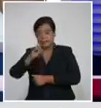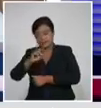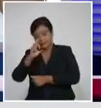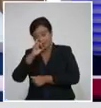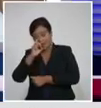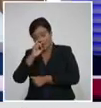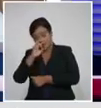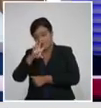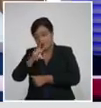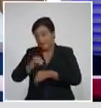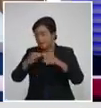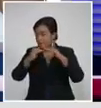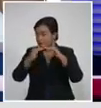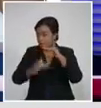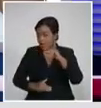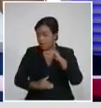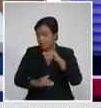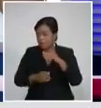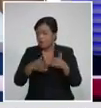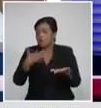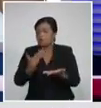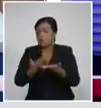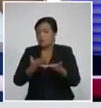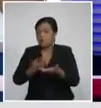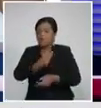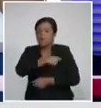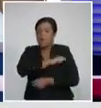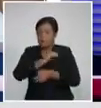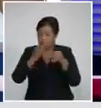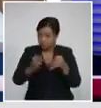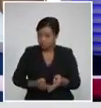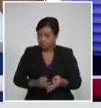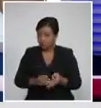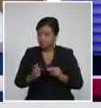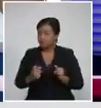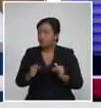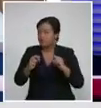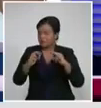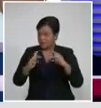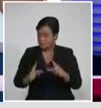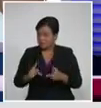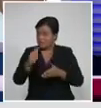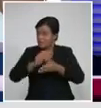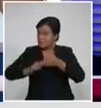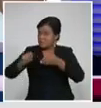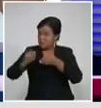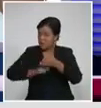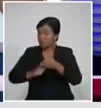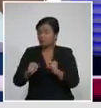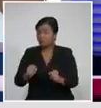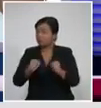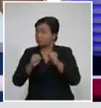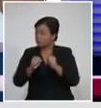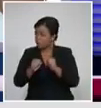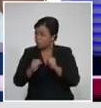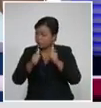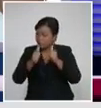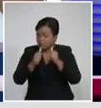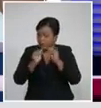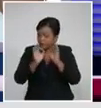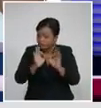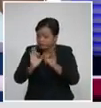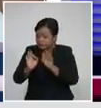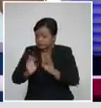realmente sea reflejo de la población. O sea que, repito, el diseño tiene mucho rigor desde el punto de vista de